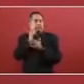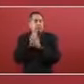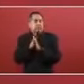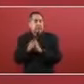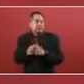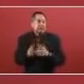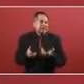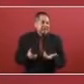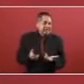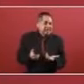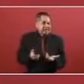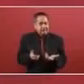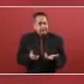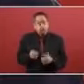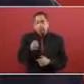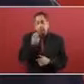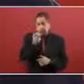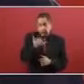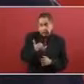y